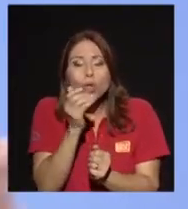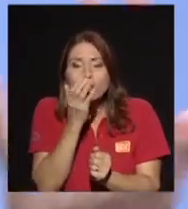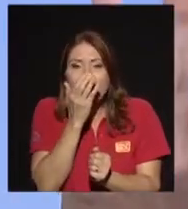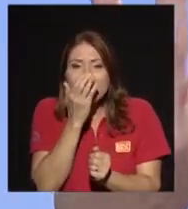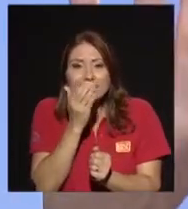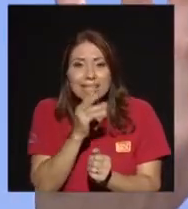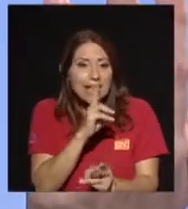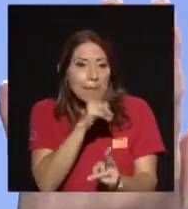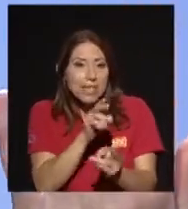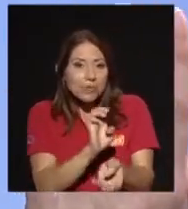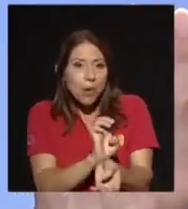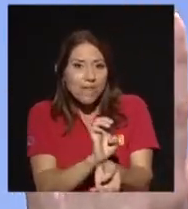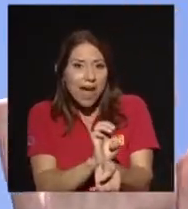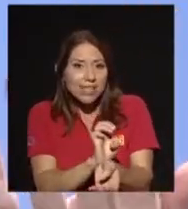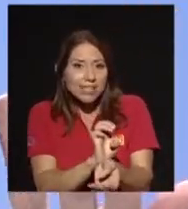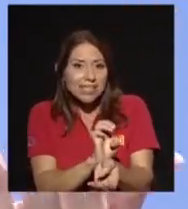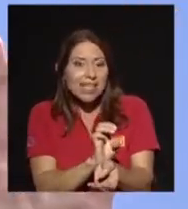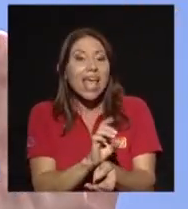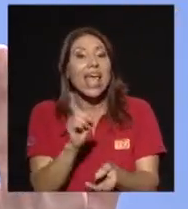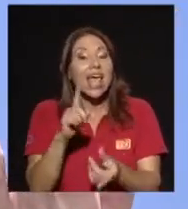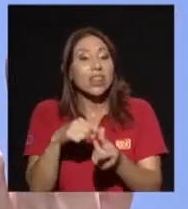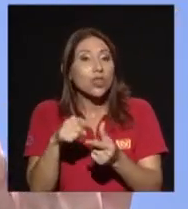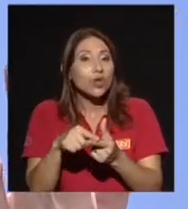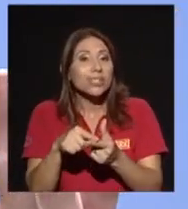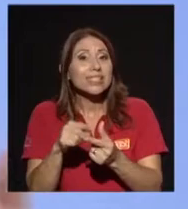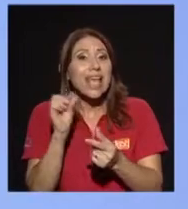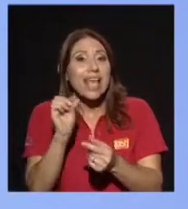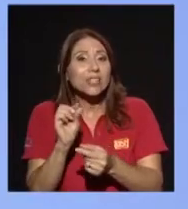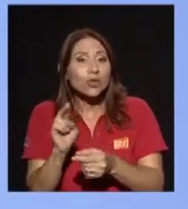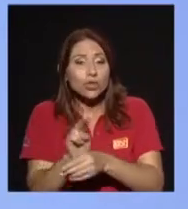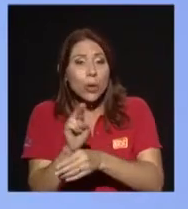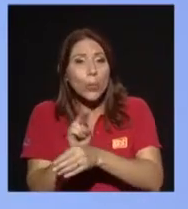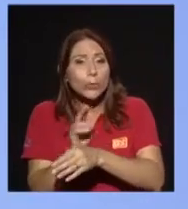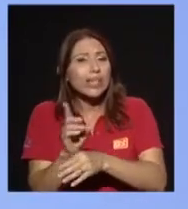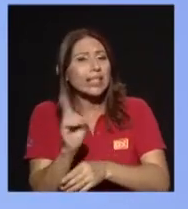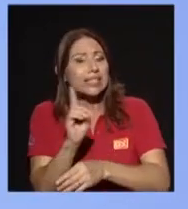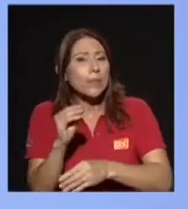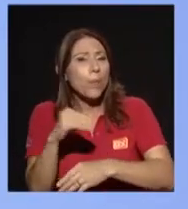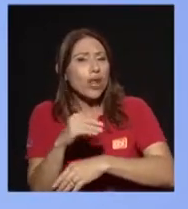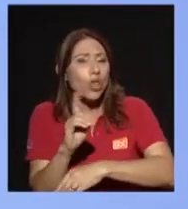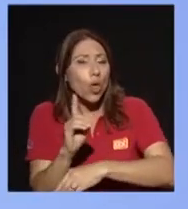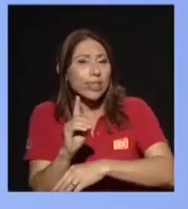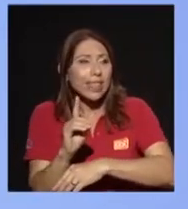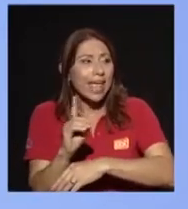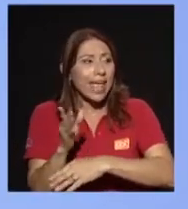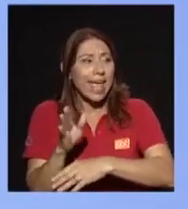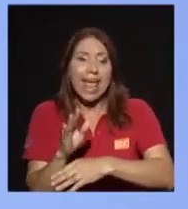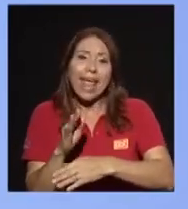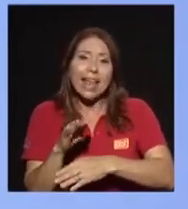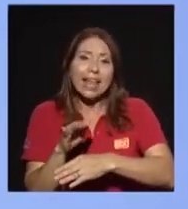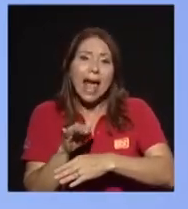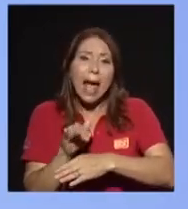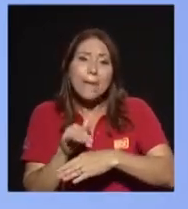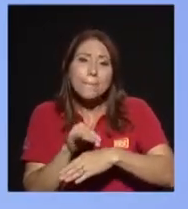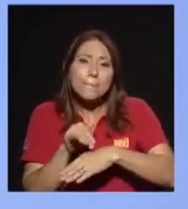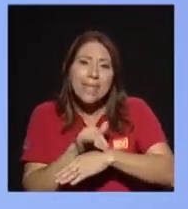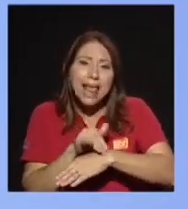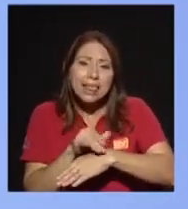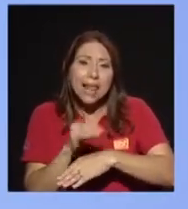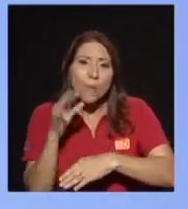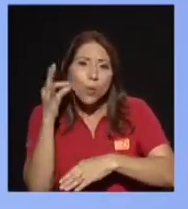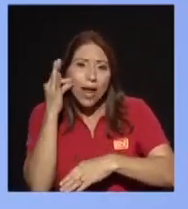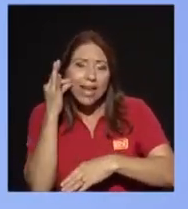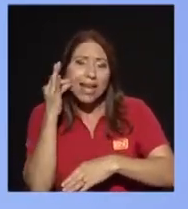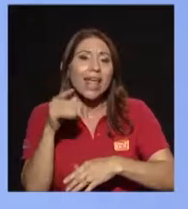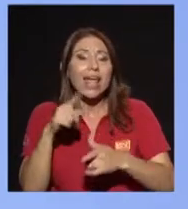device, se pone debajo de la dermis de la piel, debajo de la primera capa de la piel a la mujer, y va a tener una oración con una